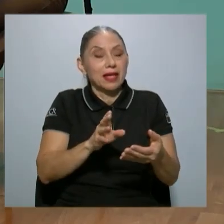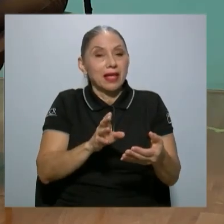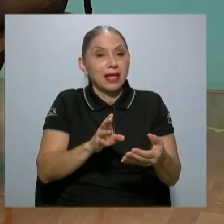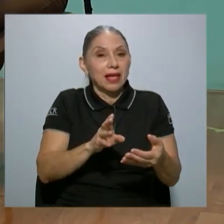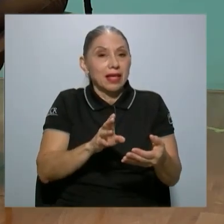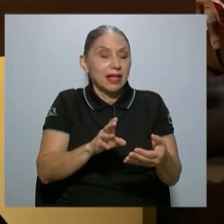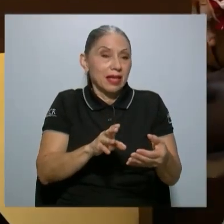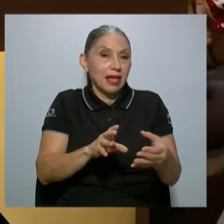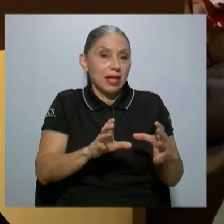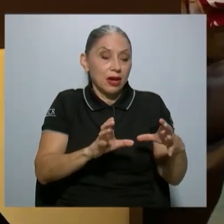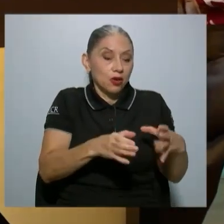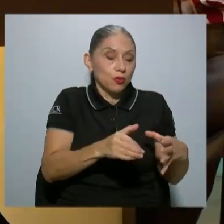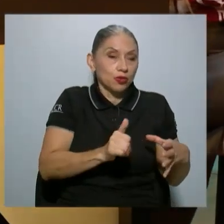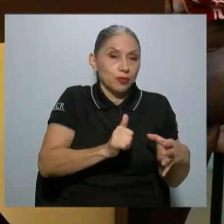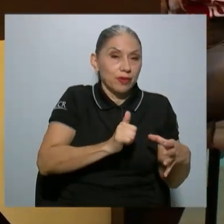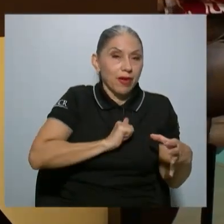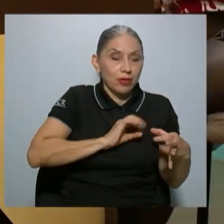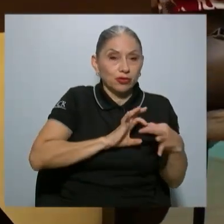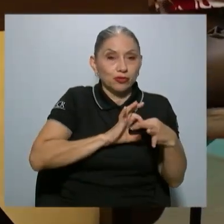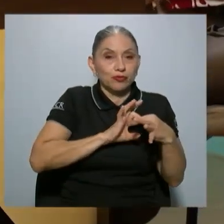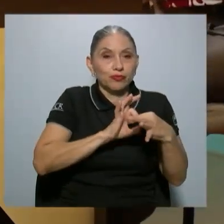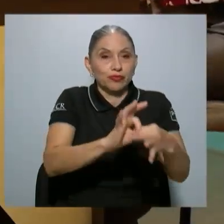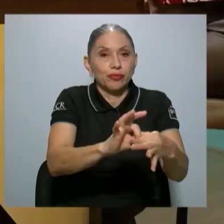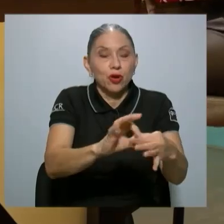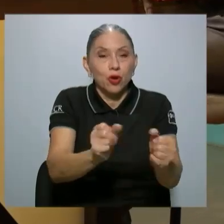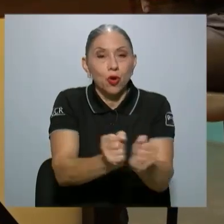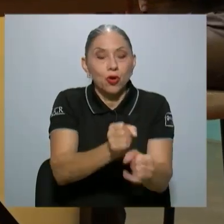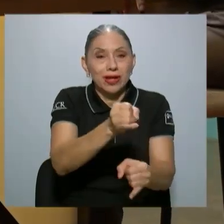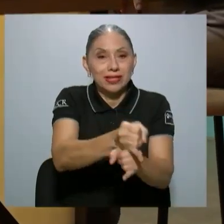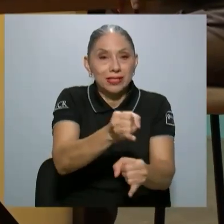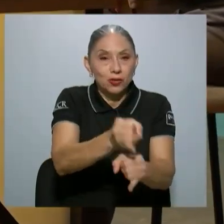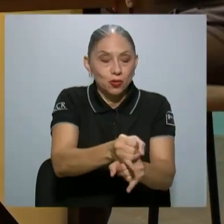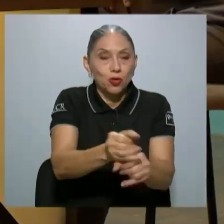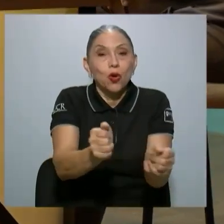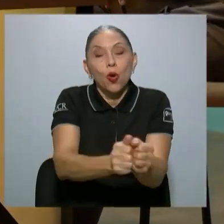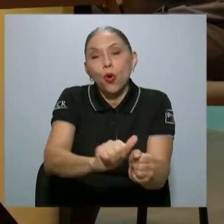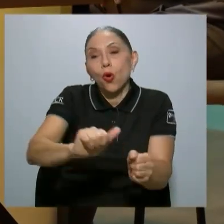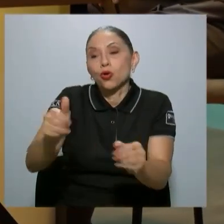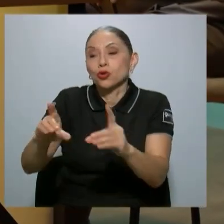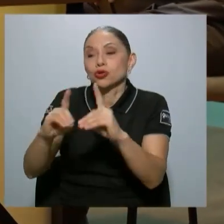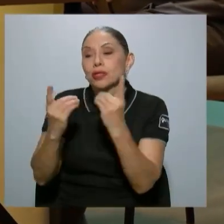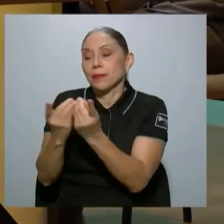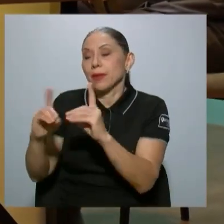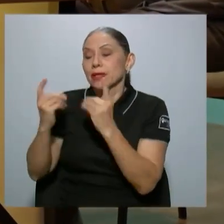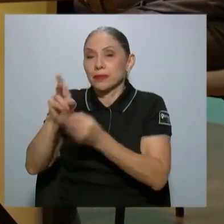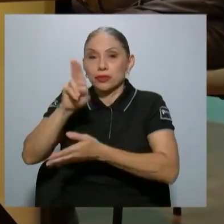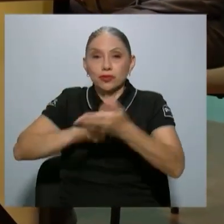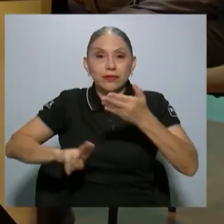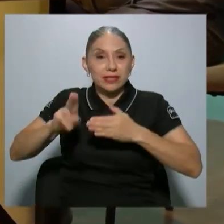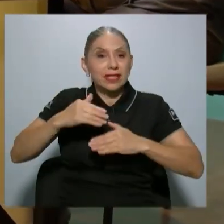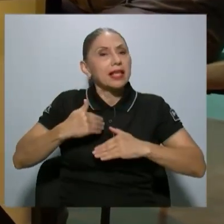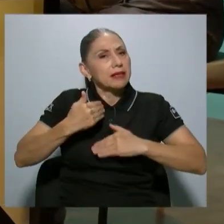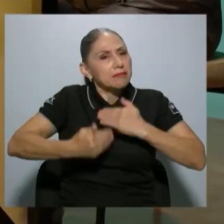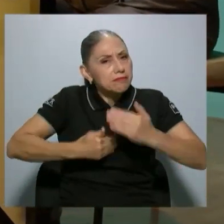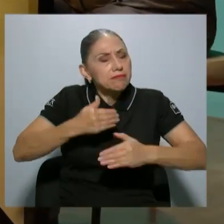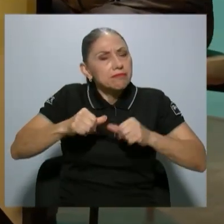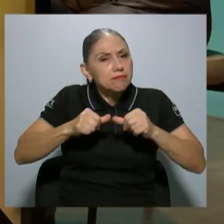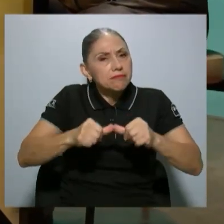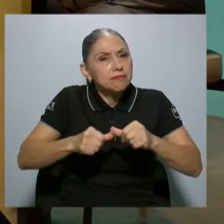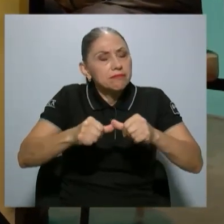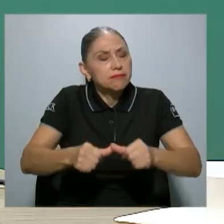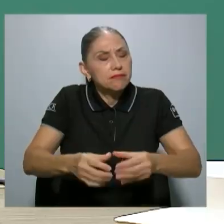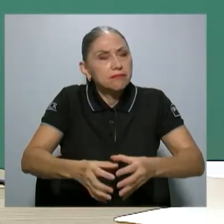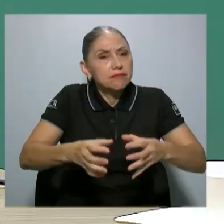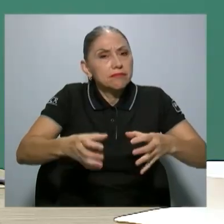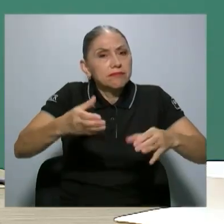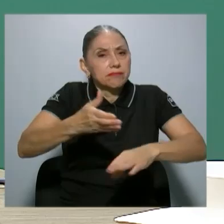los sectores privados con el instituto y con otras instancias universitarias, que sigan creciendo y